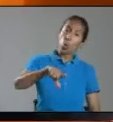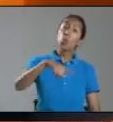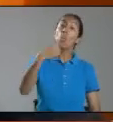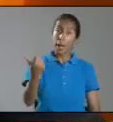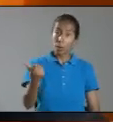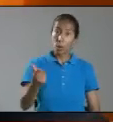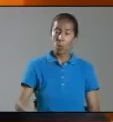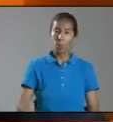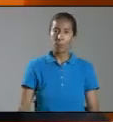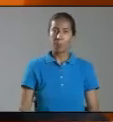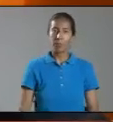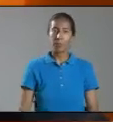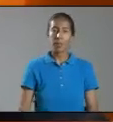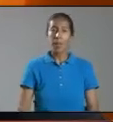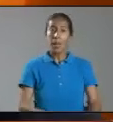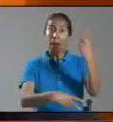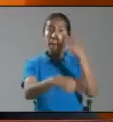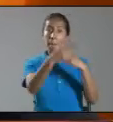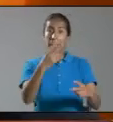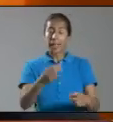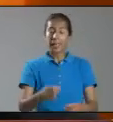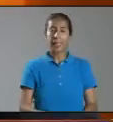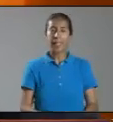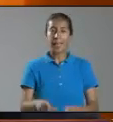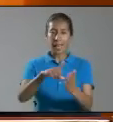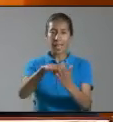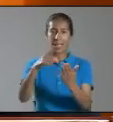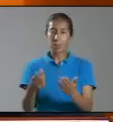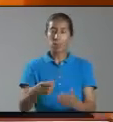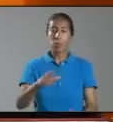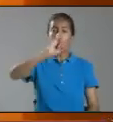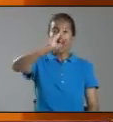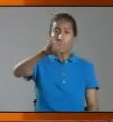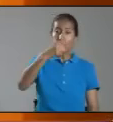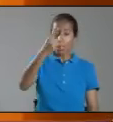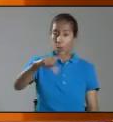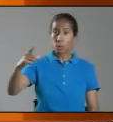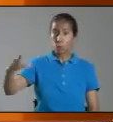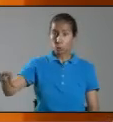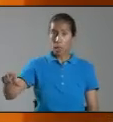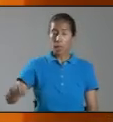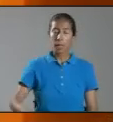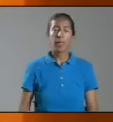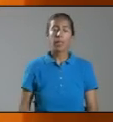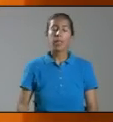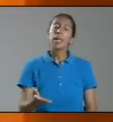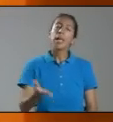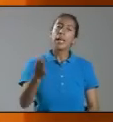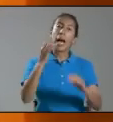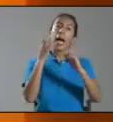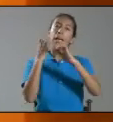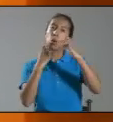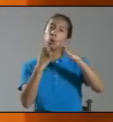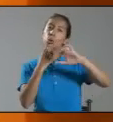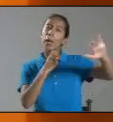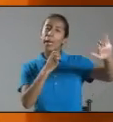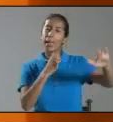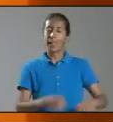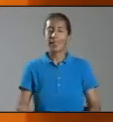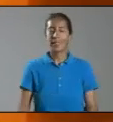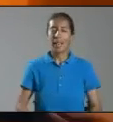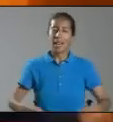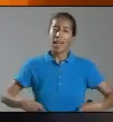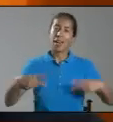luego viene el libro de Josué cuando entran a Canaán, que es la vida, la historia nuestra. Canaán, que